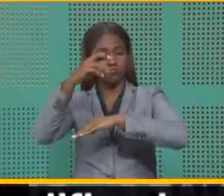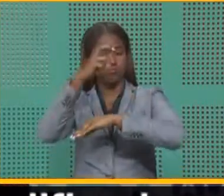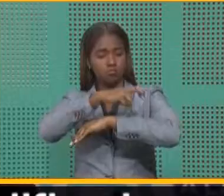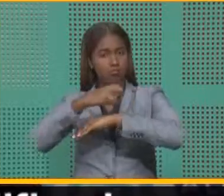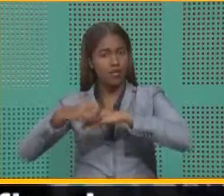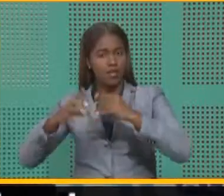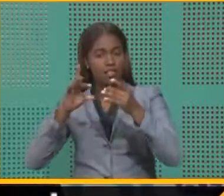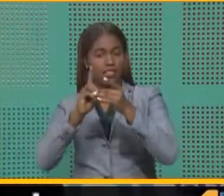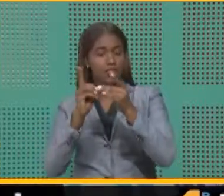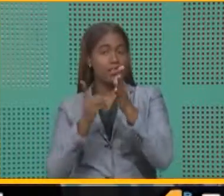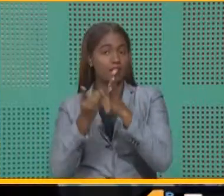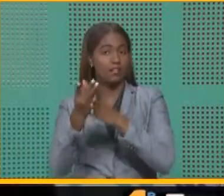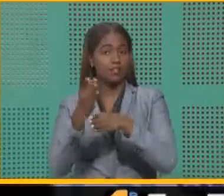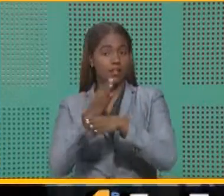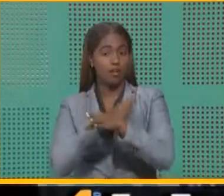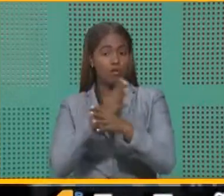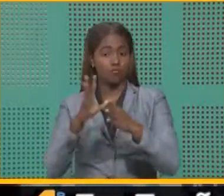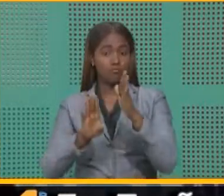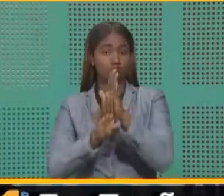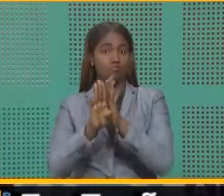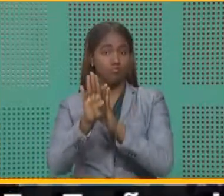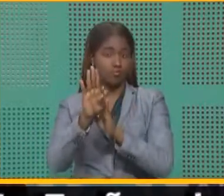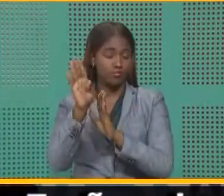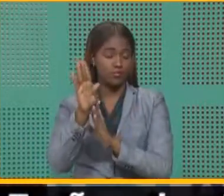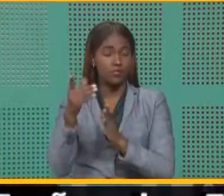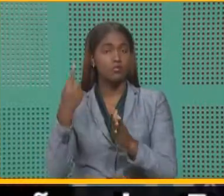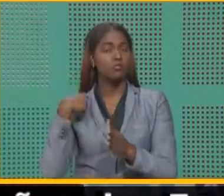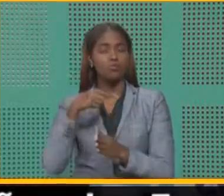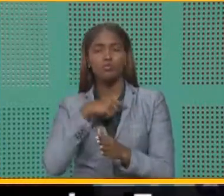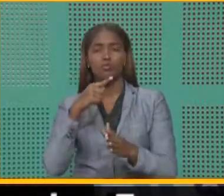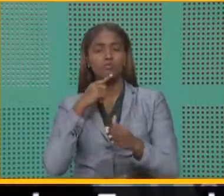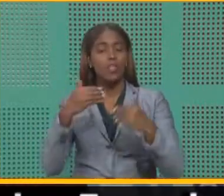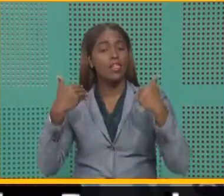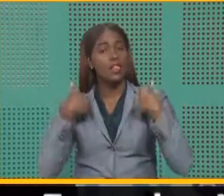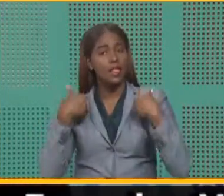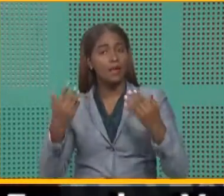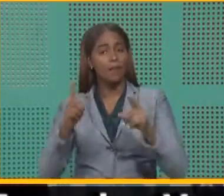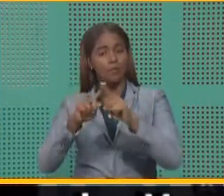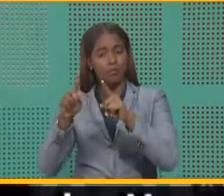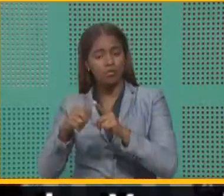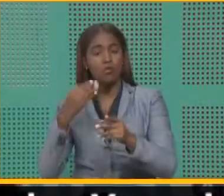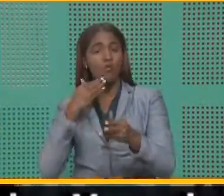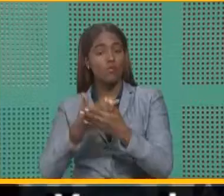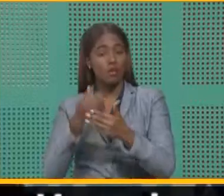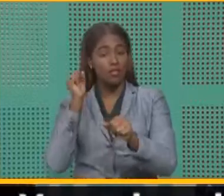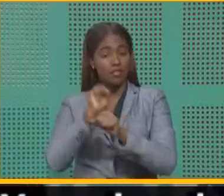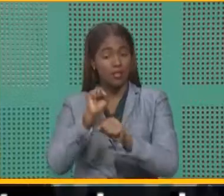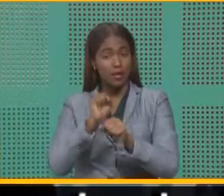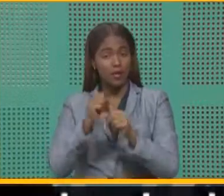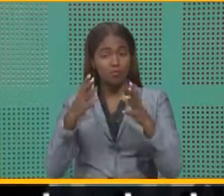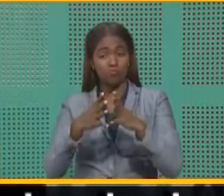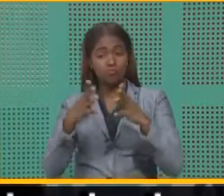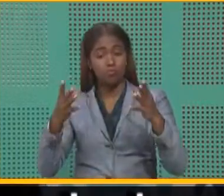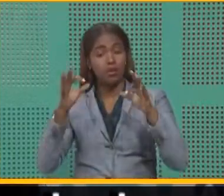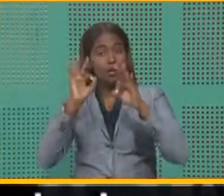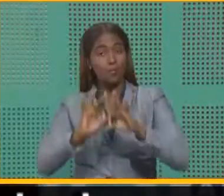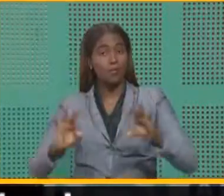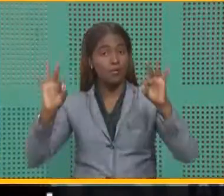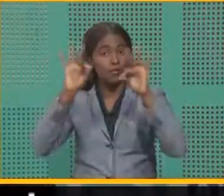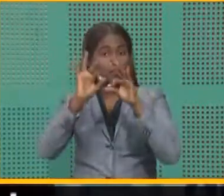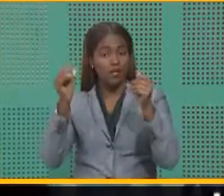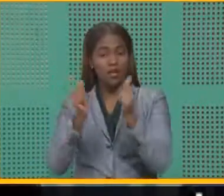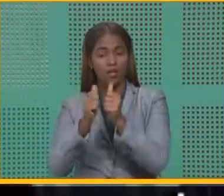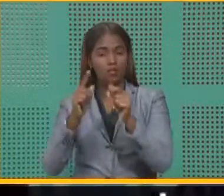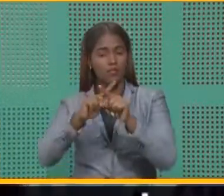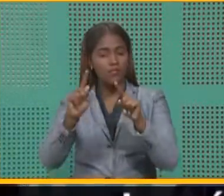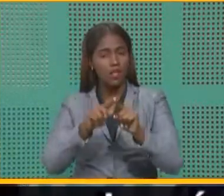productivo le mostraremos tenido un desempeño bastante importante en